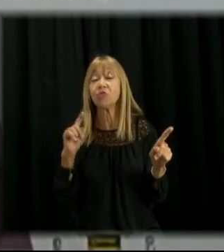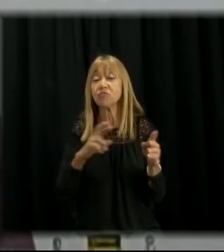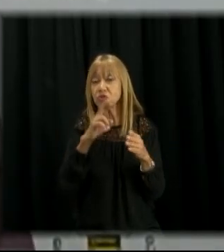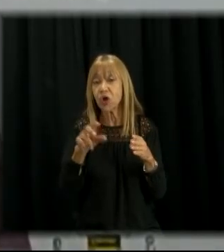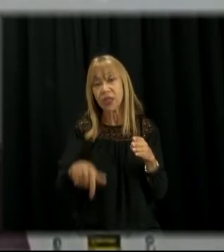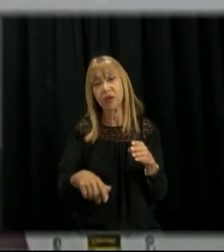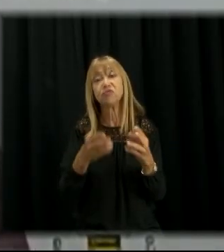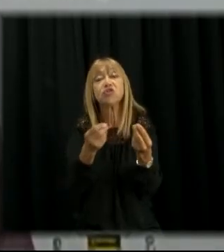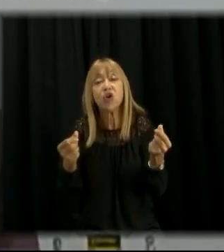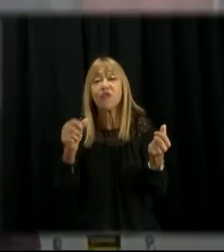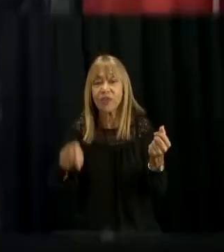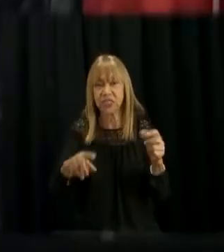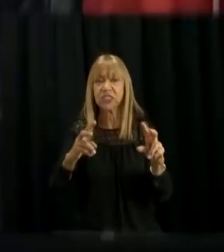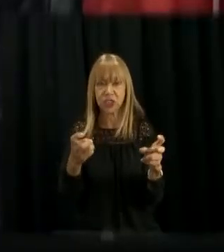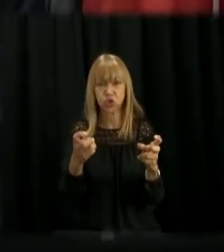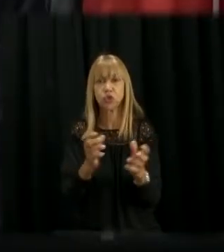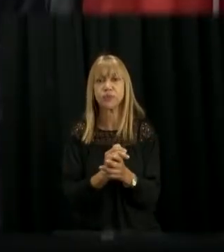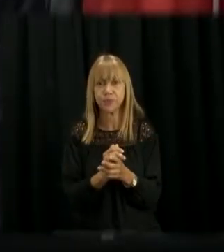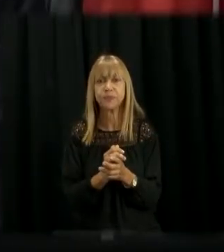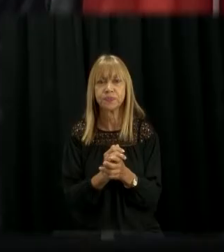para resolver este asunto.